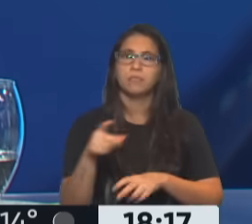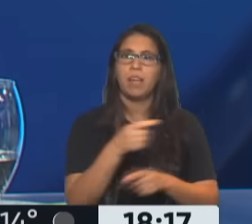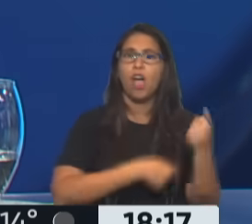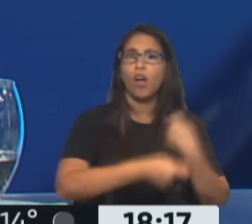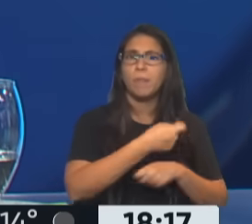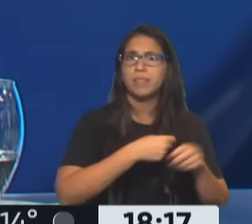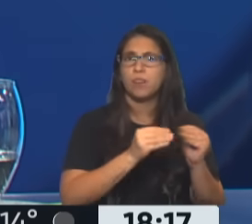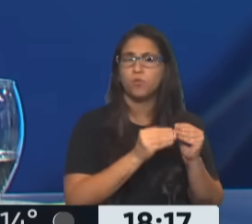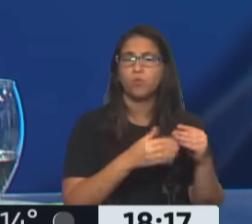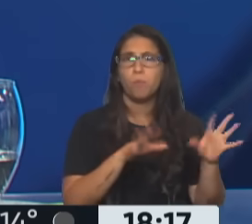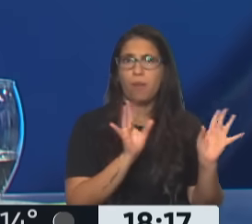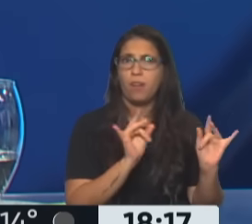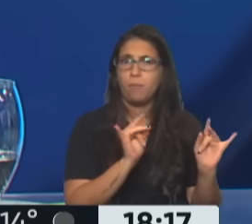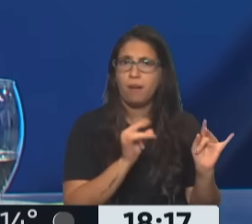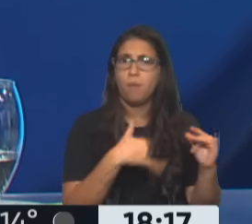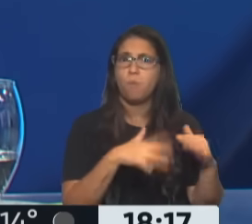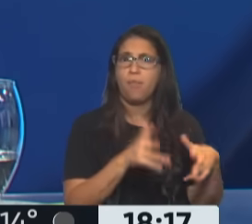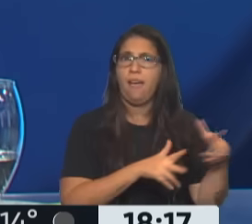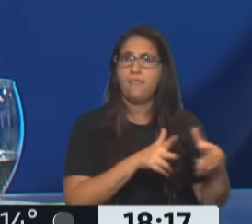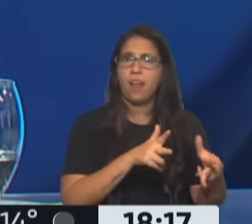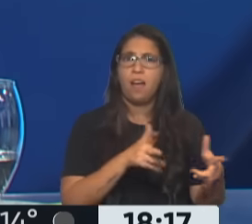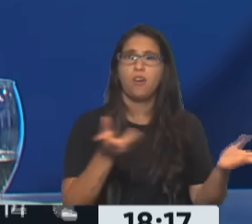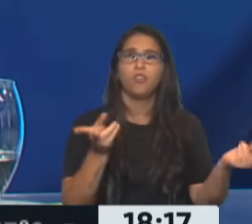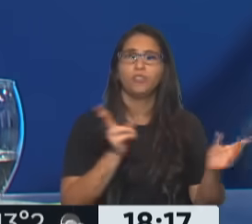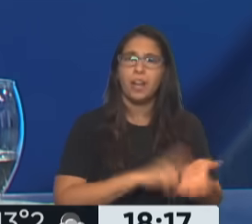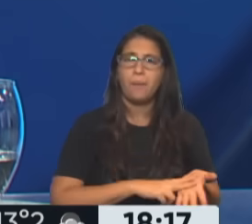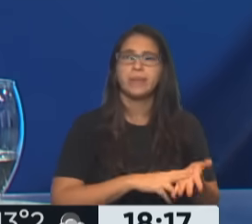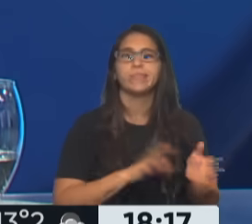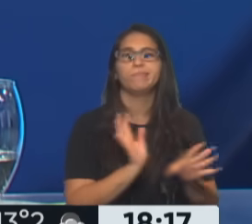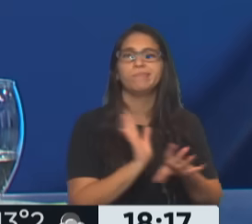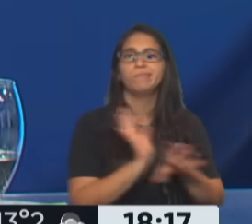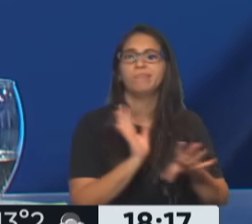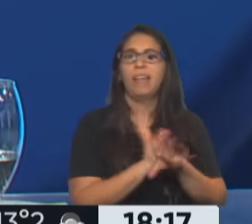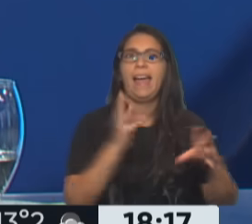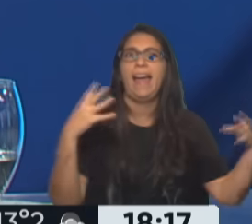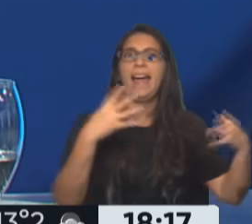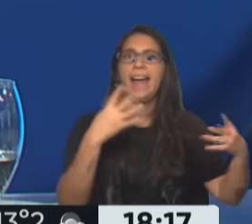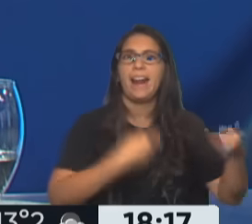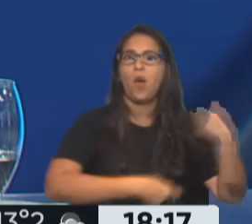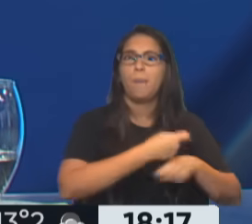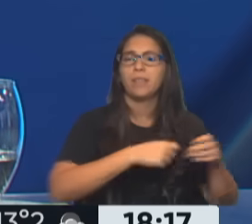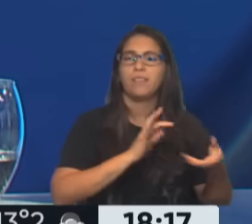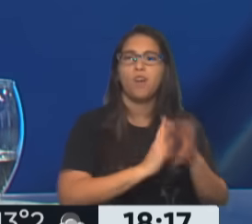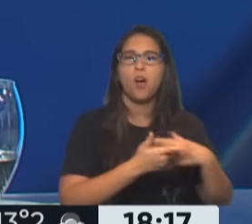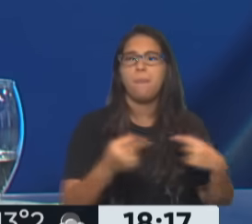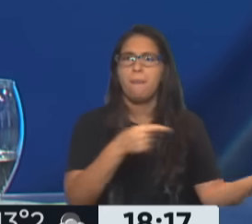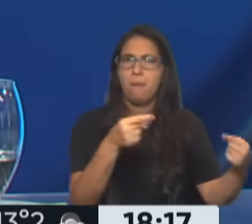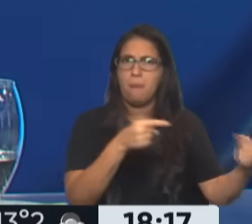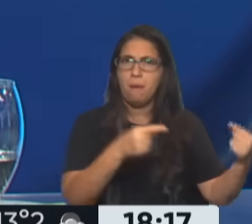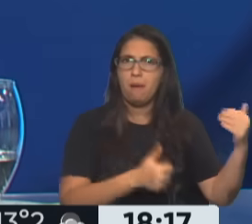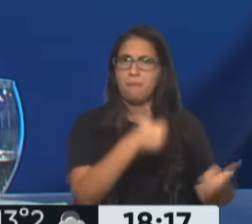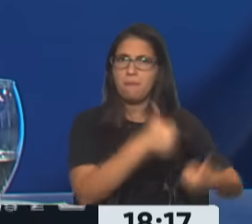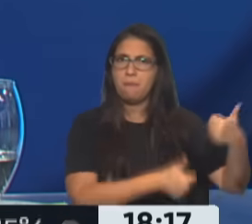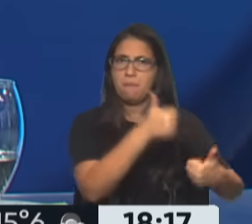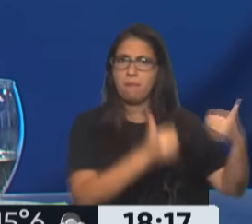comercial, que puede llegar a complicarse, que podemos llegar a hablar nuevamente de guerra comercial si se suben nuevamente los aranceles, estos cuestionamientos que le hacen a